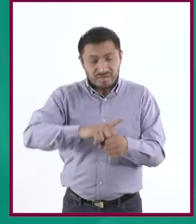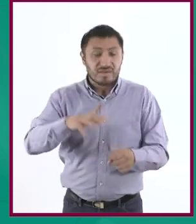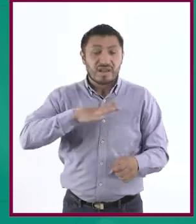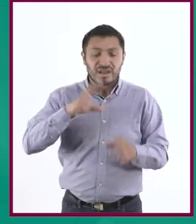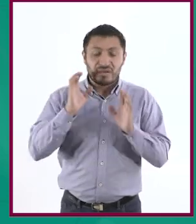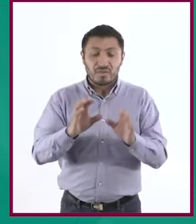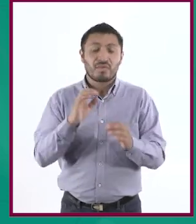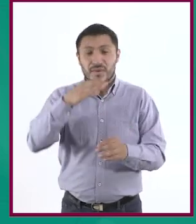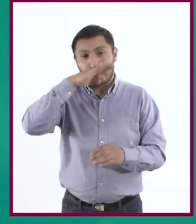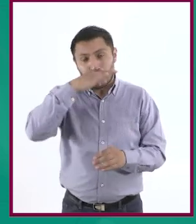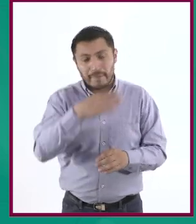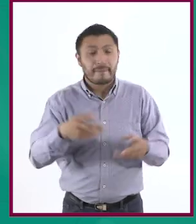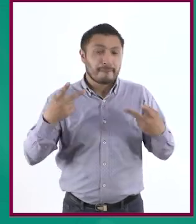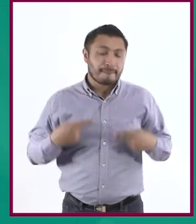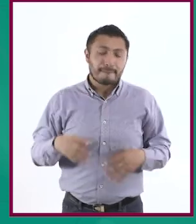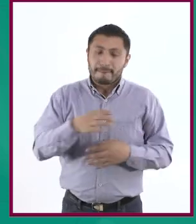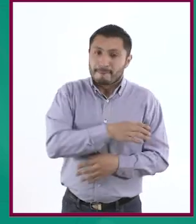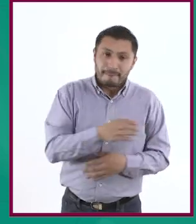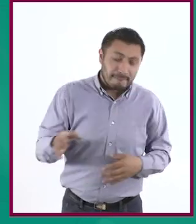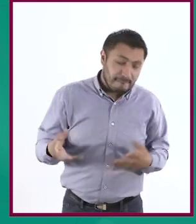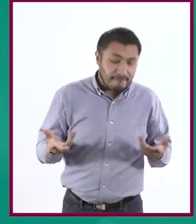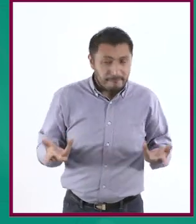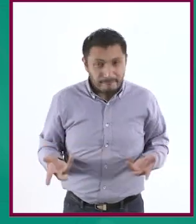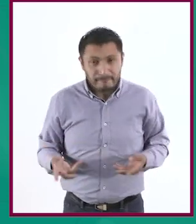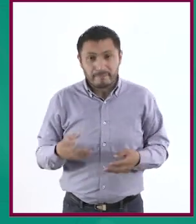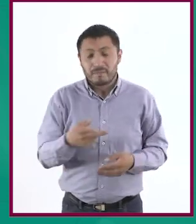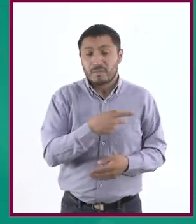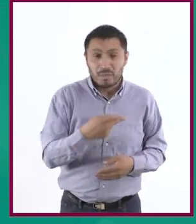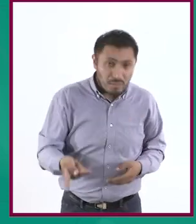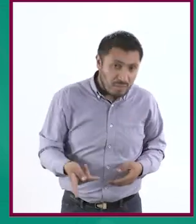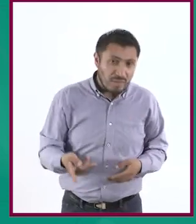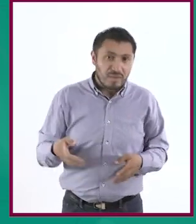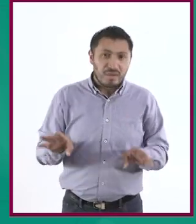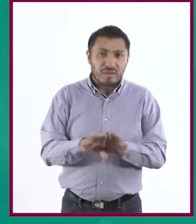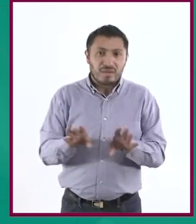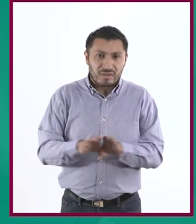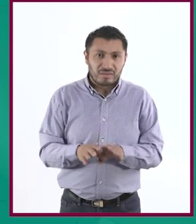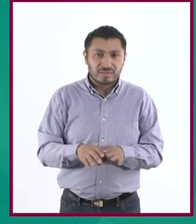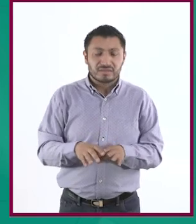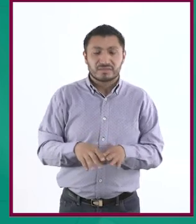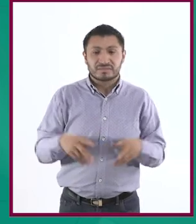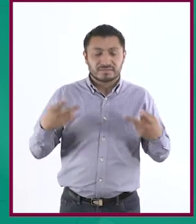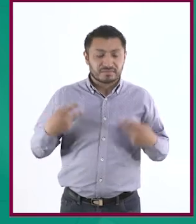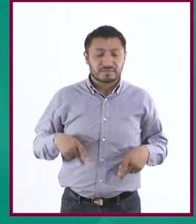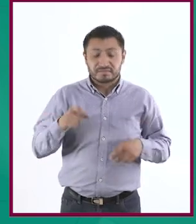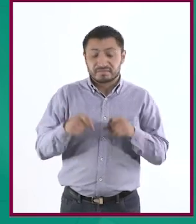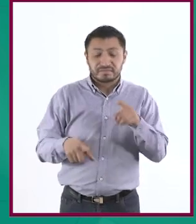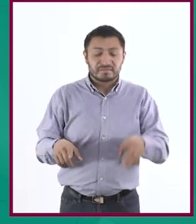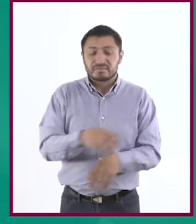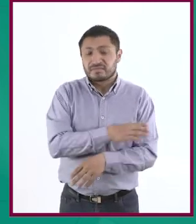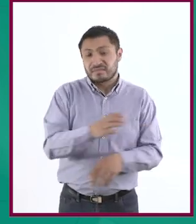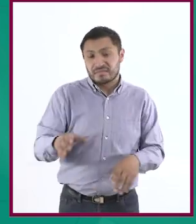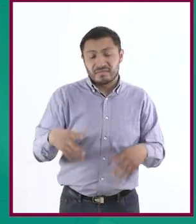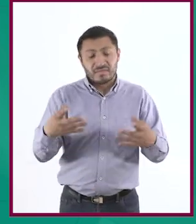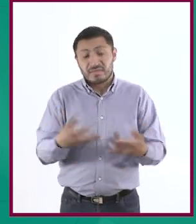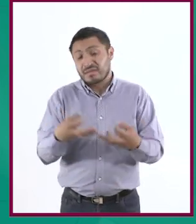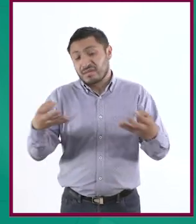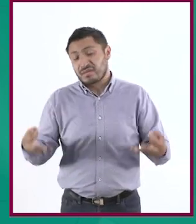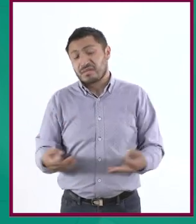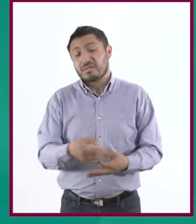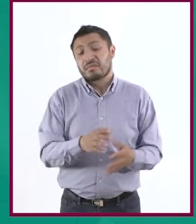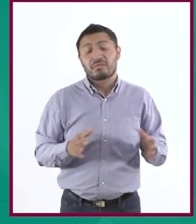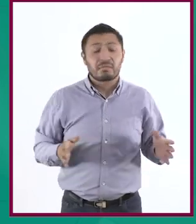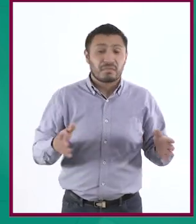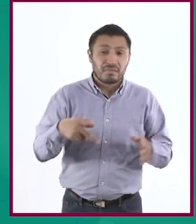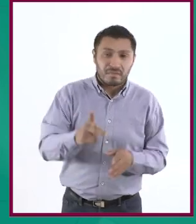maíces? Pues los campesinos, pobres, generalmente ninguneados, que siembran en minifundio,